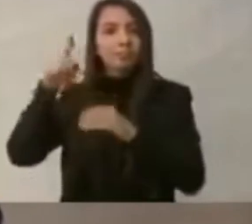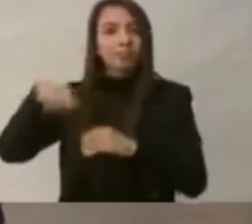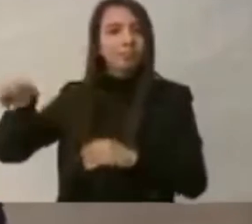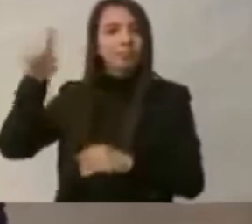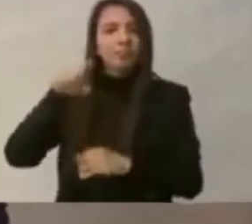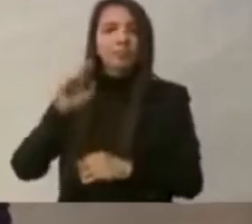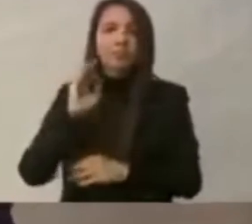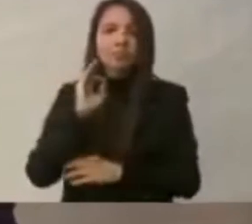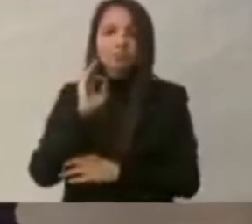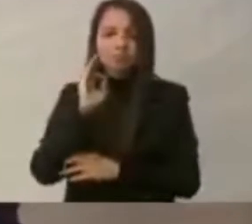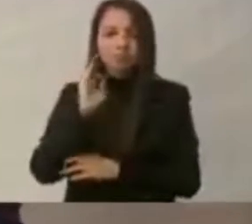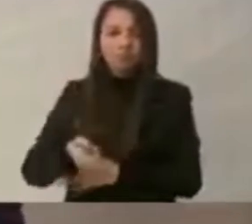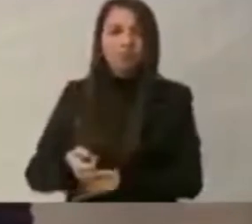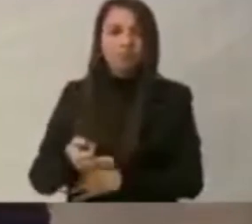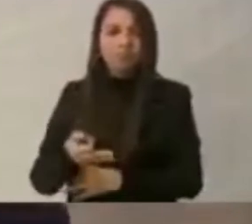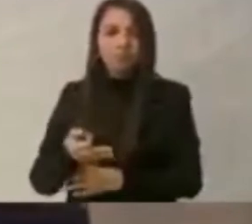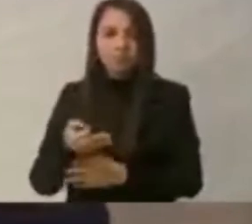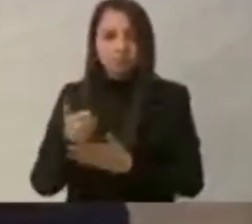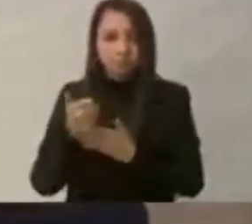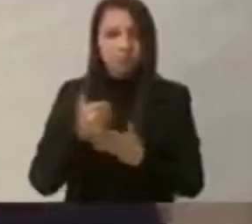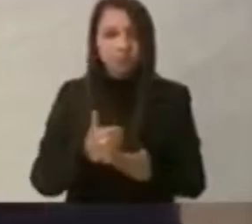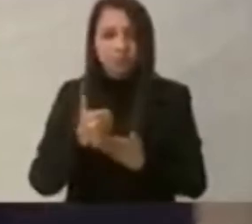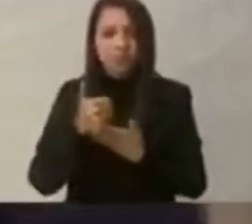nos están sacando